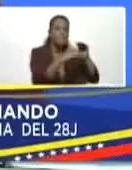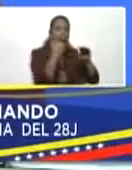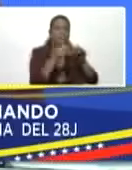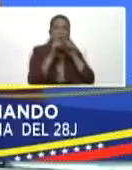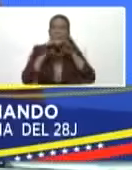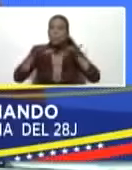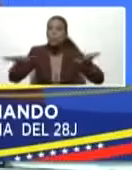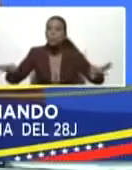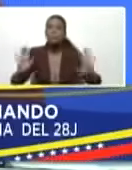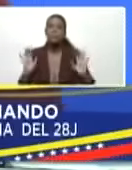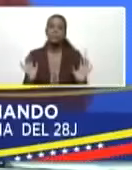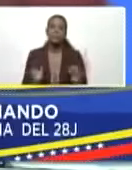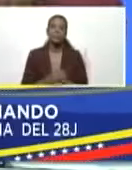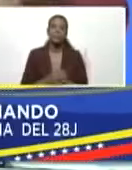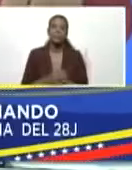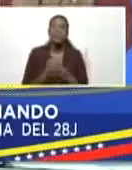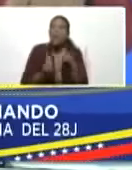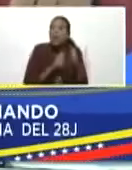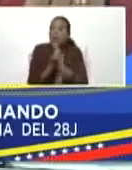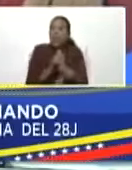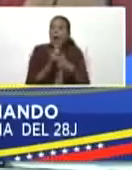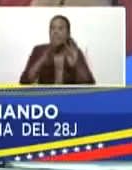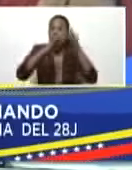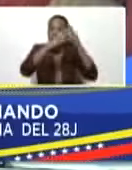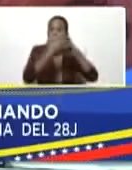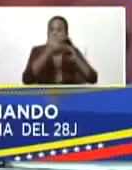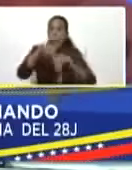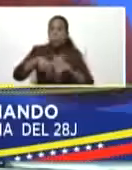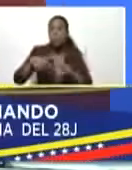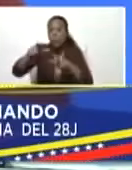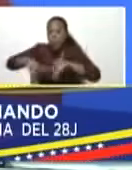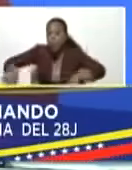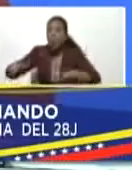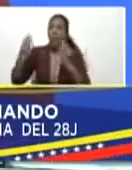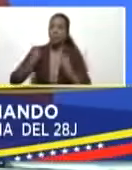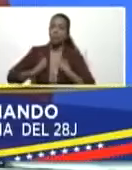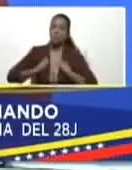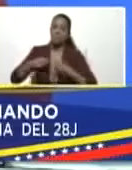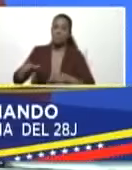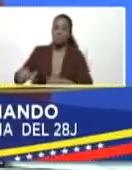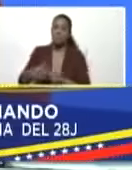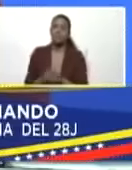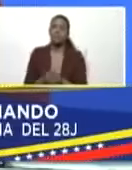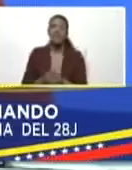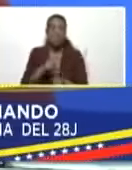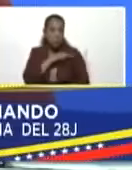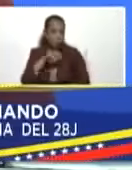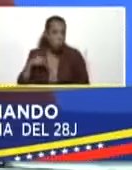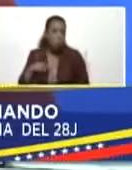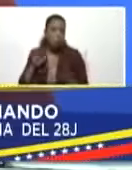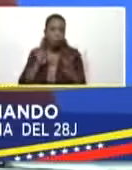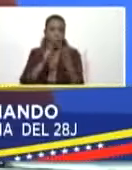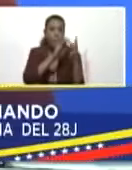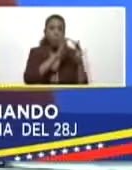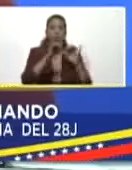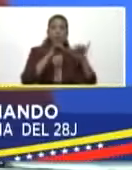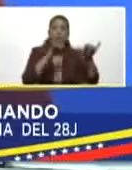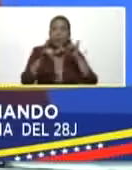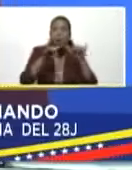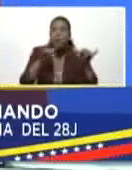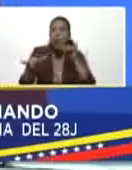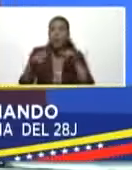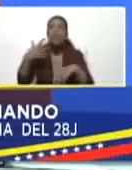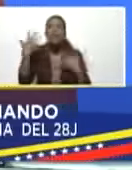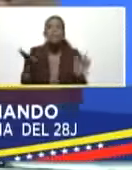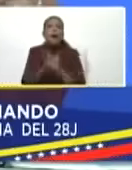transmitirá información de lo que ocurre en el territorio y en su lugar donde están. Y nosotros tendremos informada a nuestra gente,